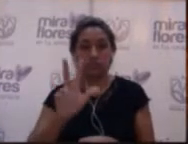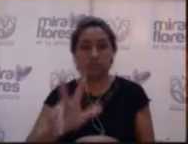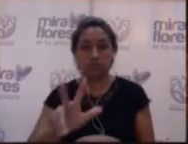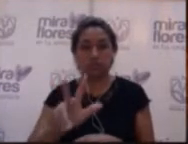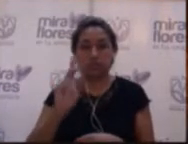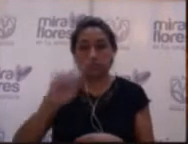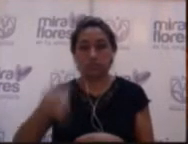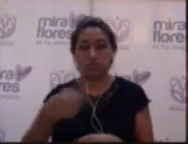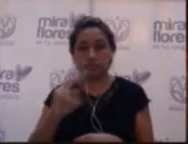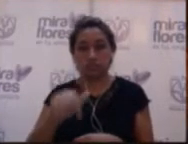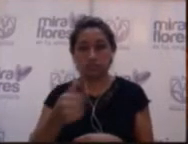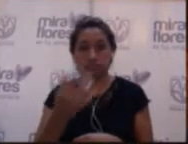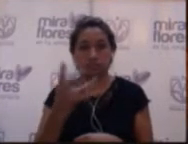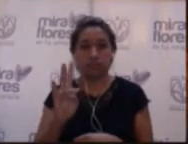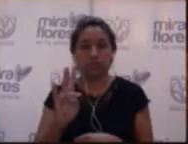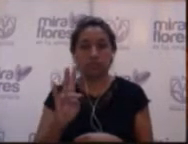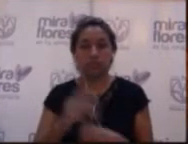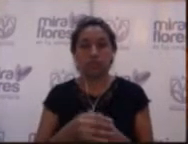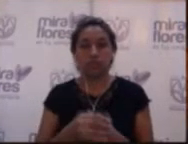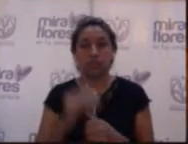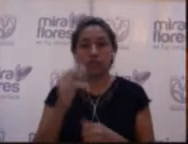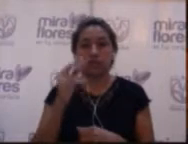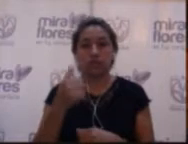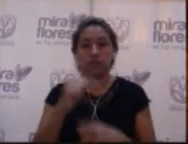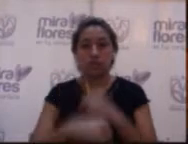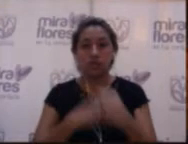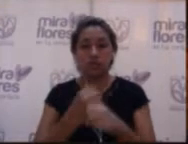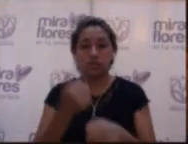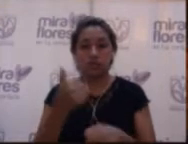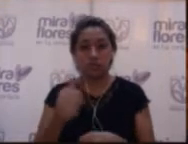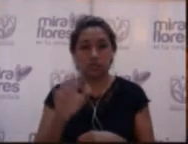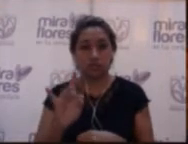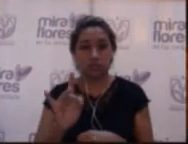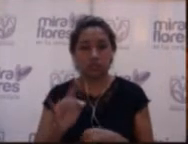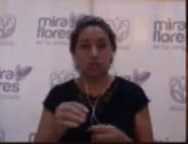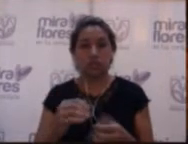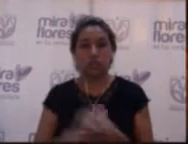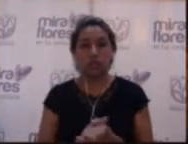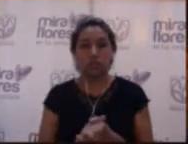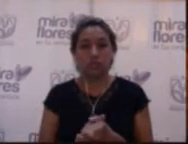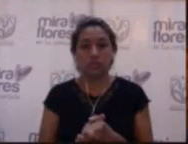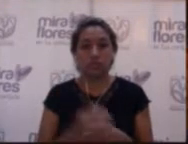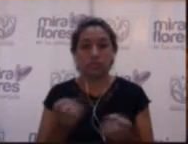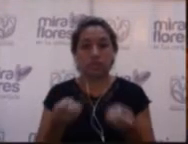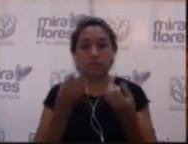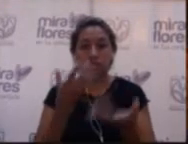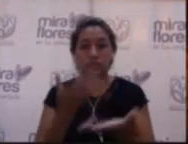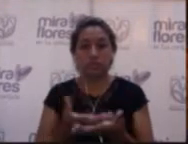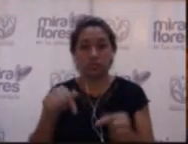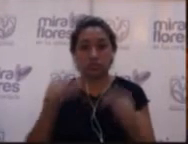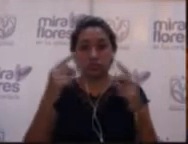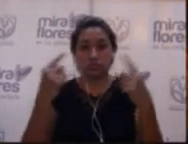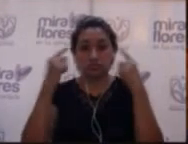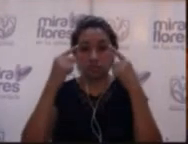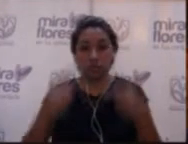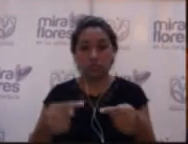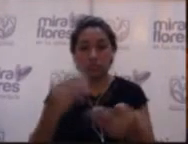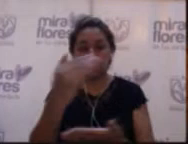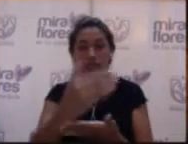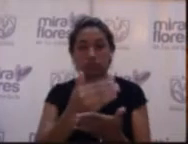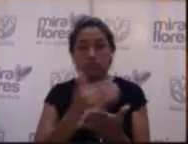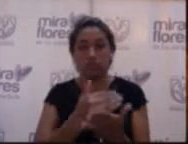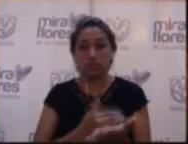063-2017 de fecha 28 de septiembre del mismo año, de conformidad con las consideraciones expuestas en el presente acuerdo, y aprueba